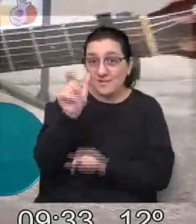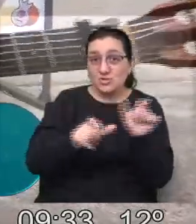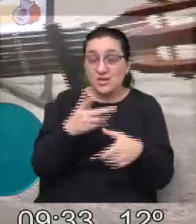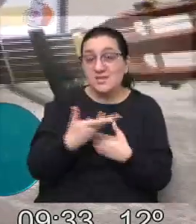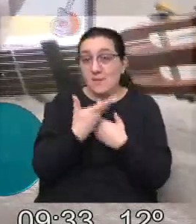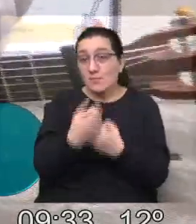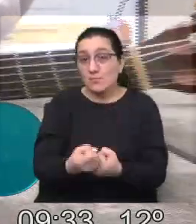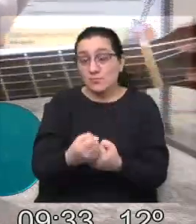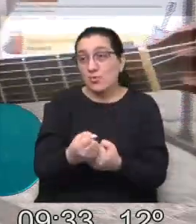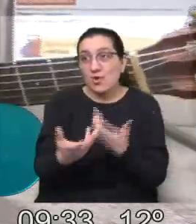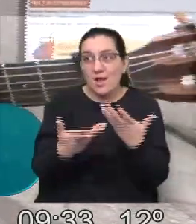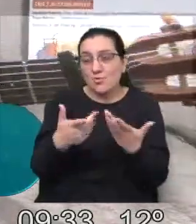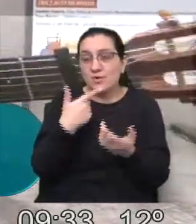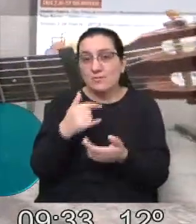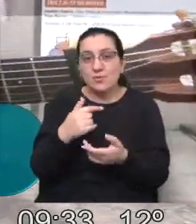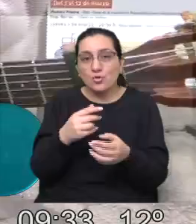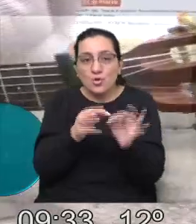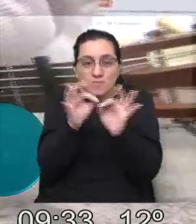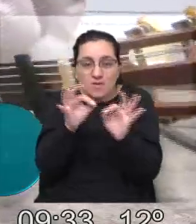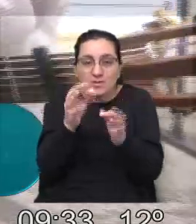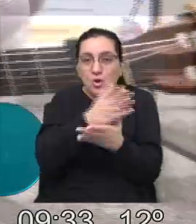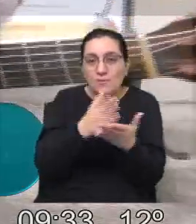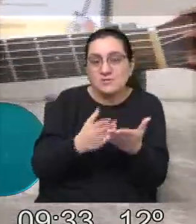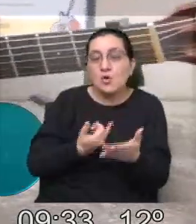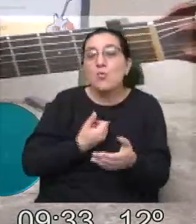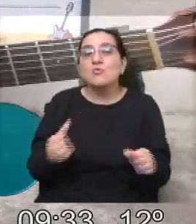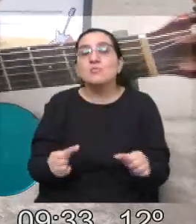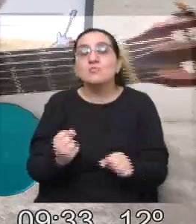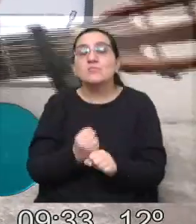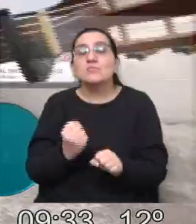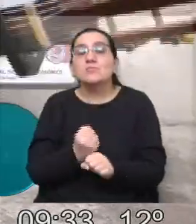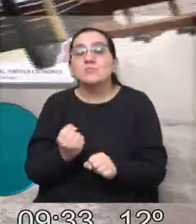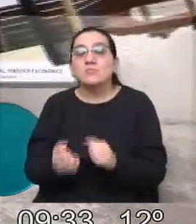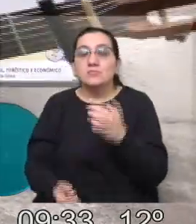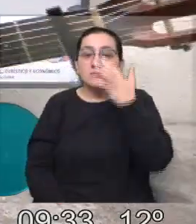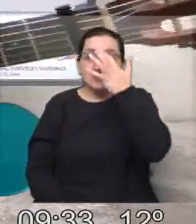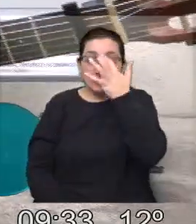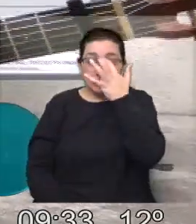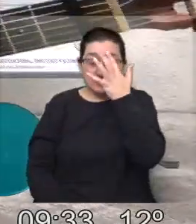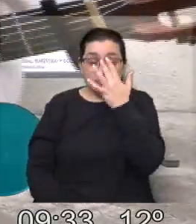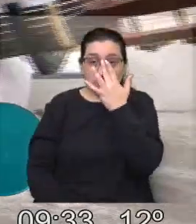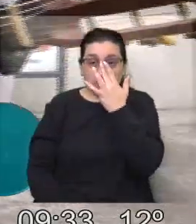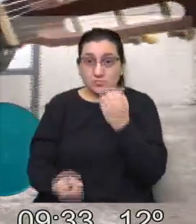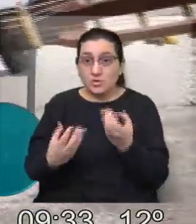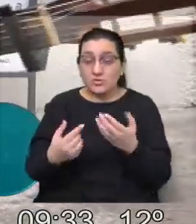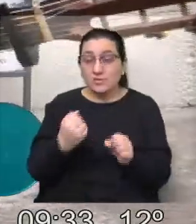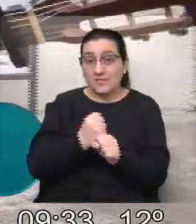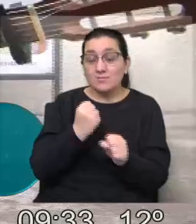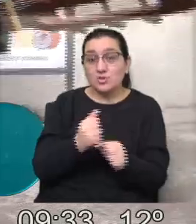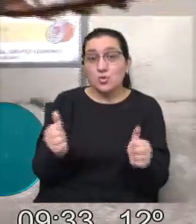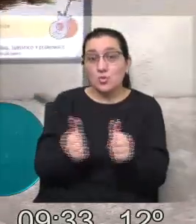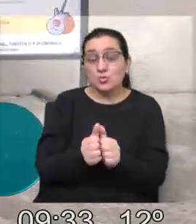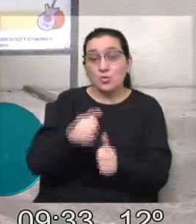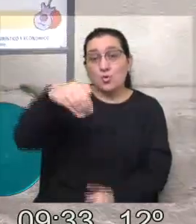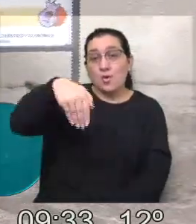con, no sé, con la métrica, con la poesía? ¿Cómo trabajás en ese sentido? Bueno, trabajamos en conjunto con Diego